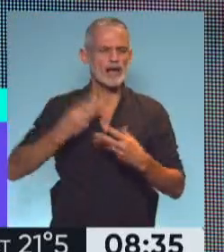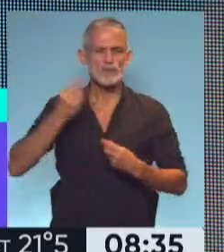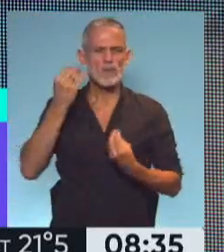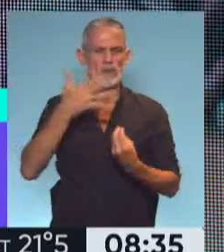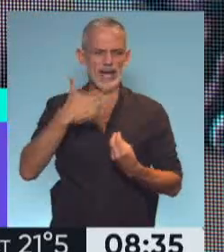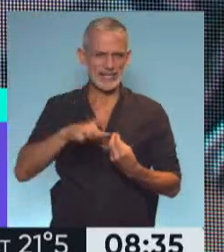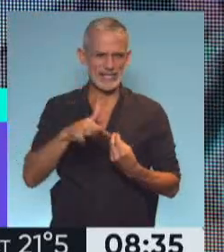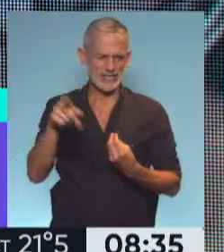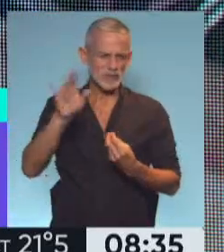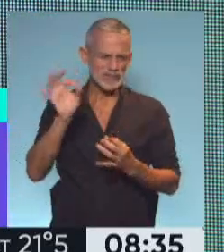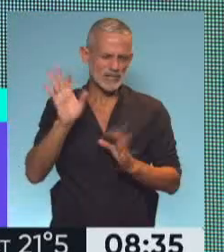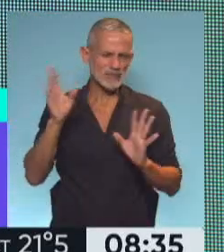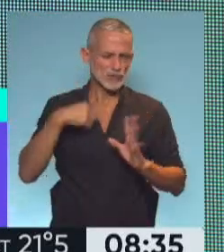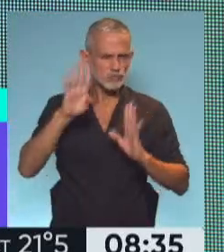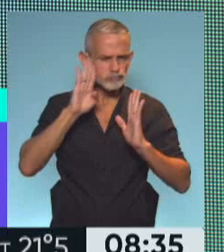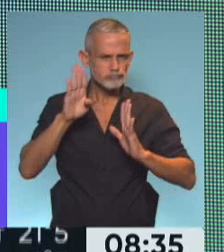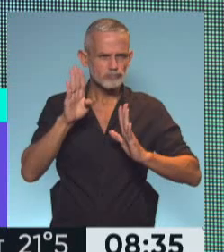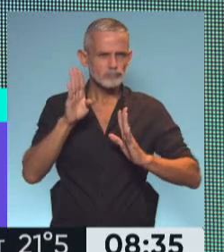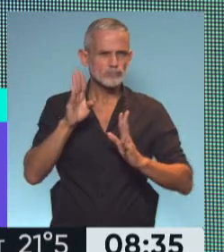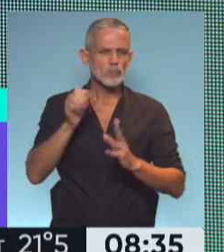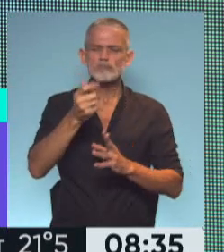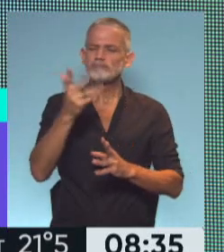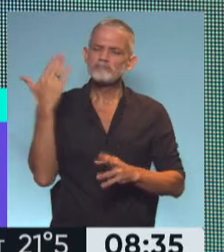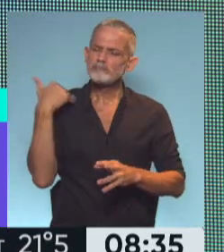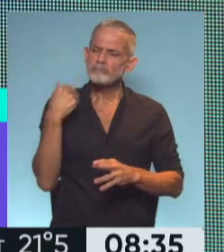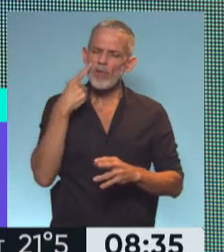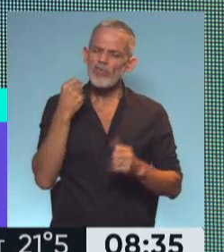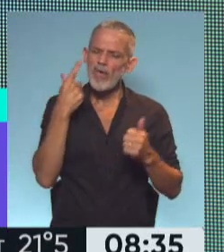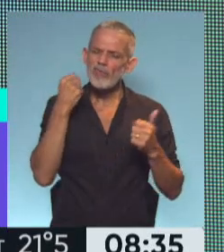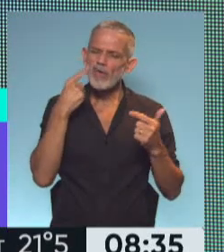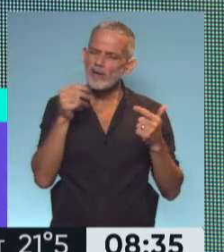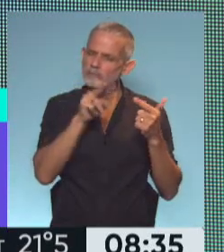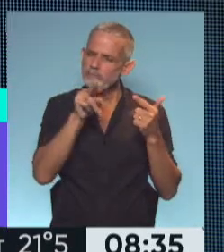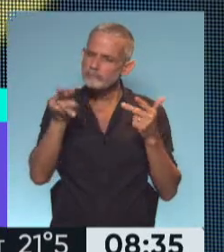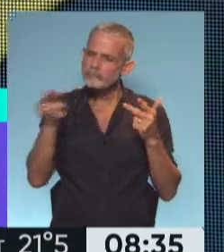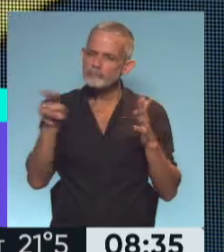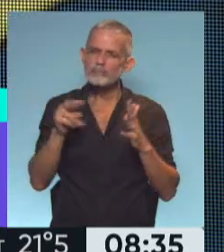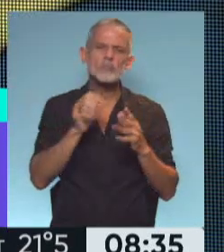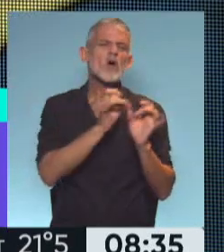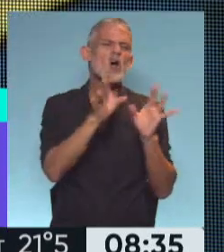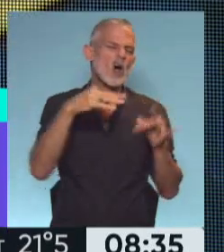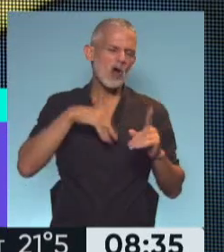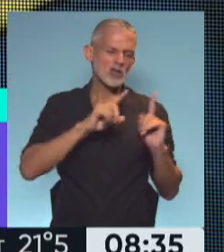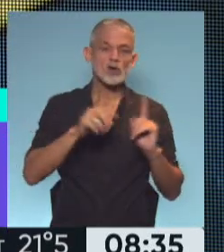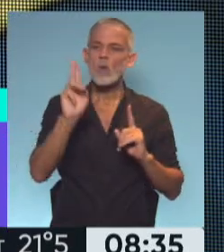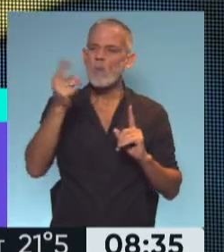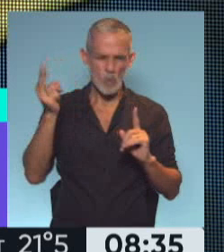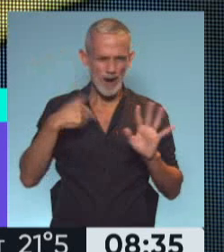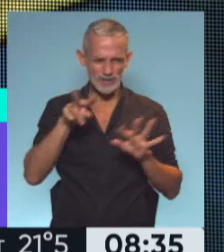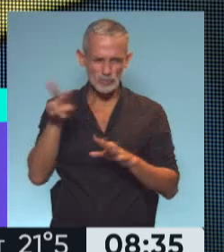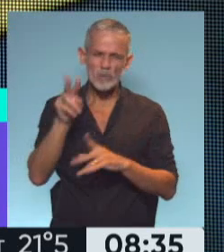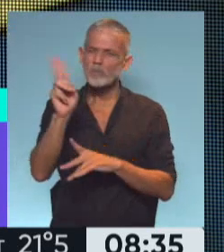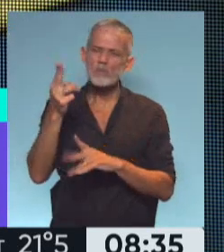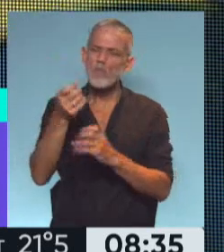vos sabrás, yo le presté mucha atención a los números de los últimos días. Y quizás no tanto el número de contagios, sino el número de fallecidos. Y te